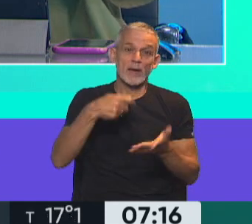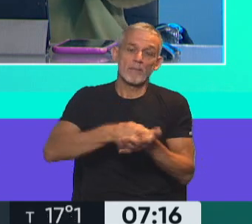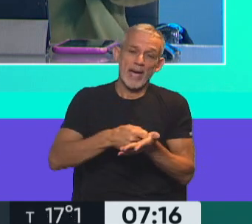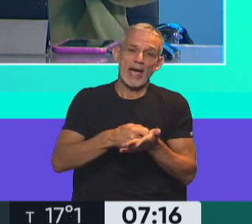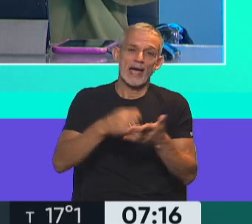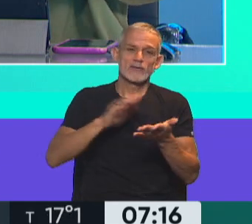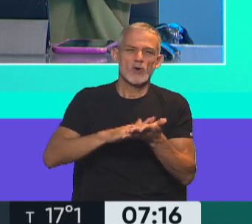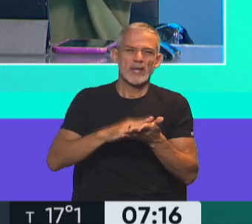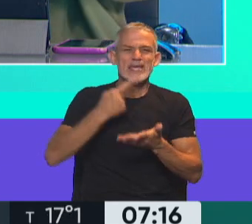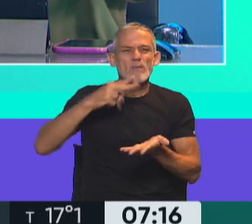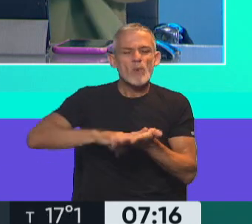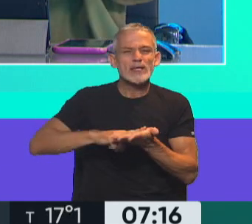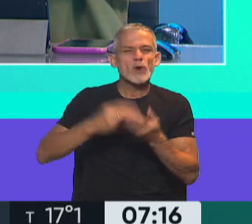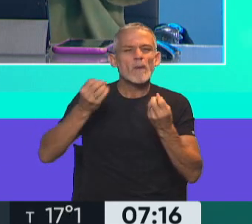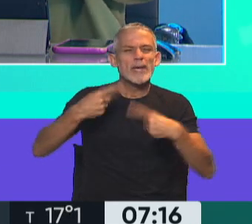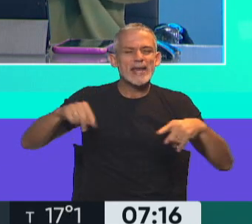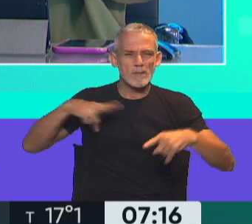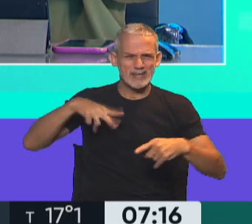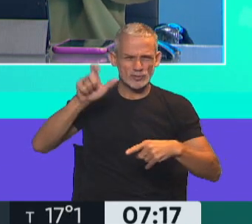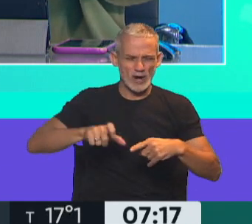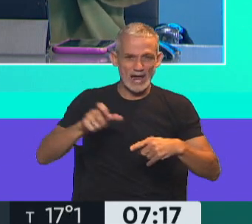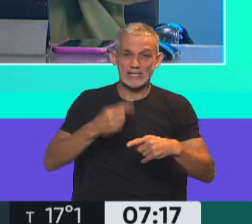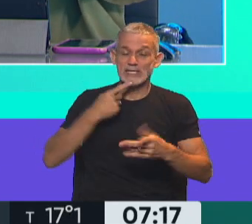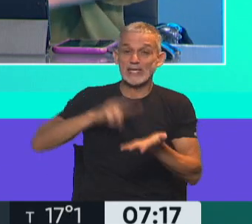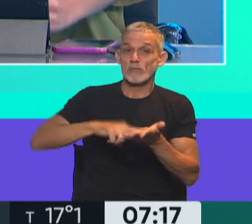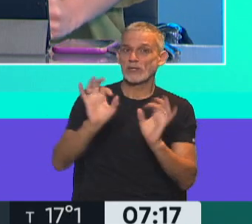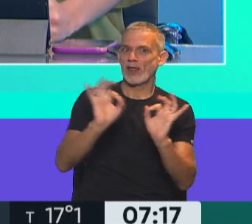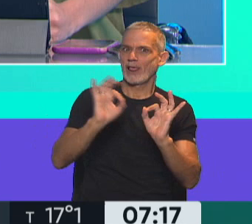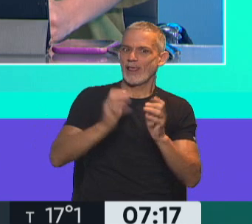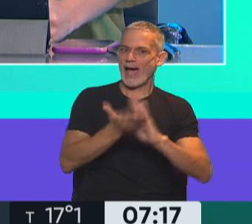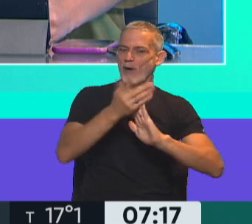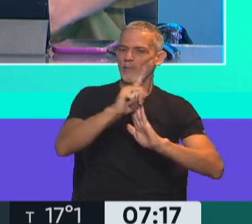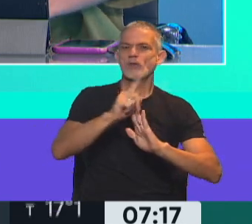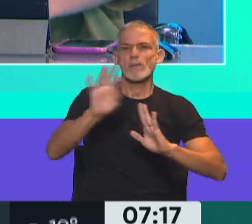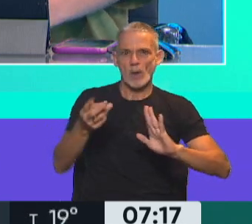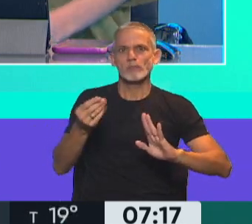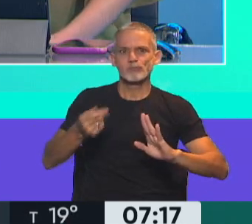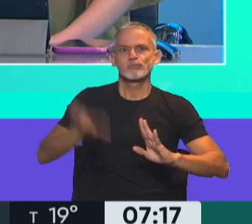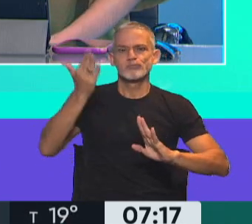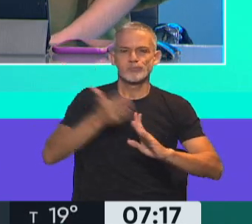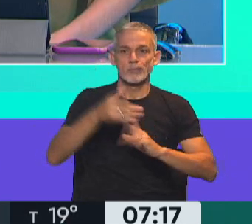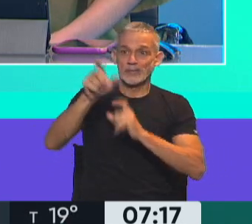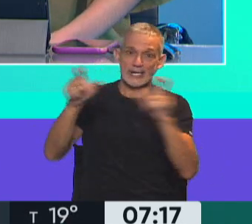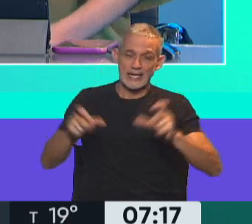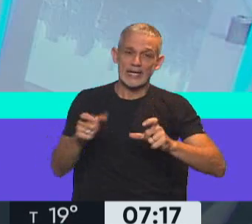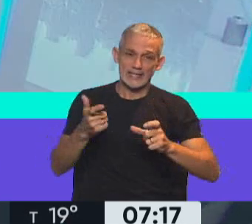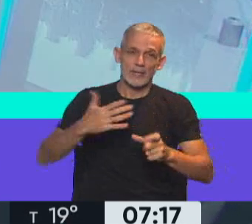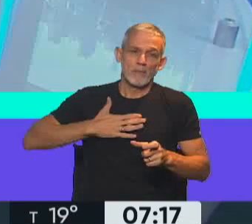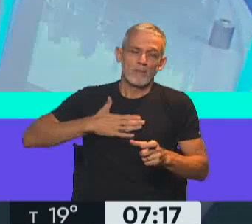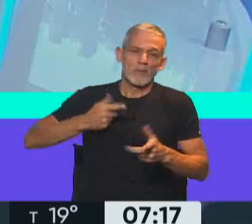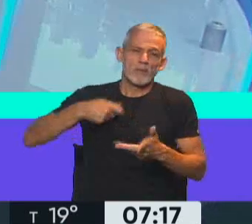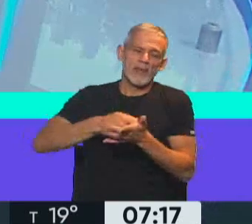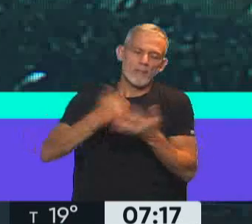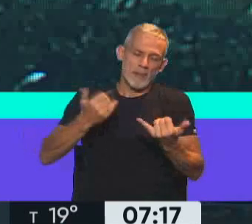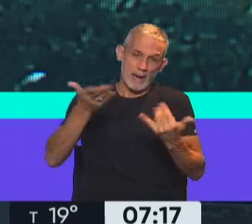bienes personales. Es decir, sin hacer ningún cambio en un impuesto, sí puede implicar mayor presión para los sectores que tienen propiedades. Estoy pensando, a